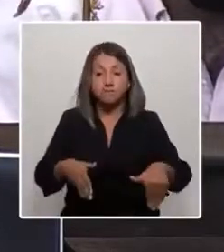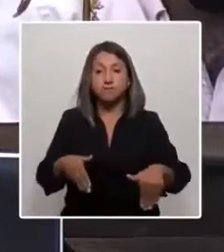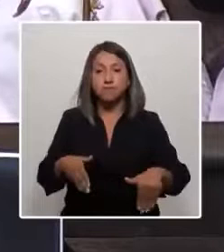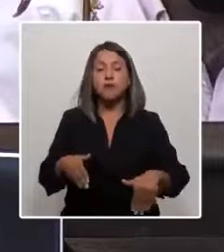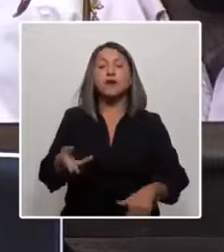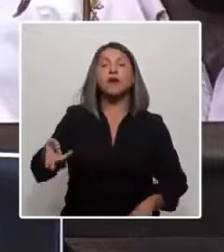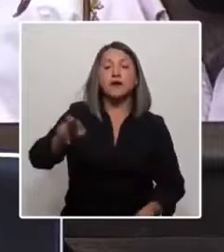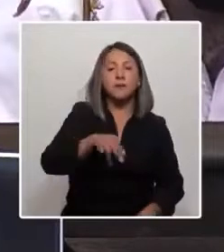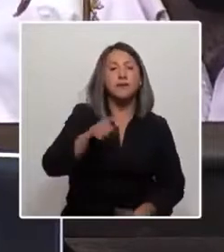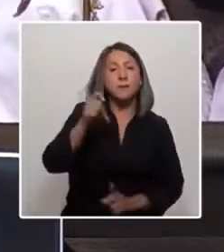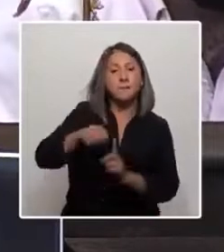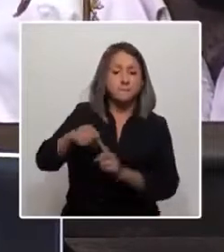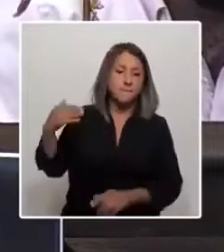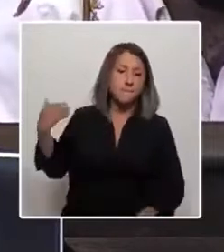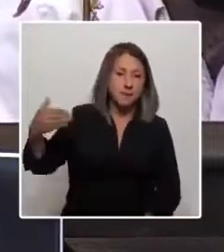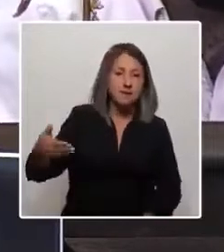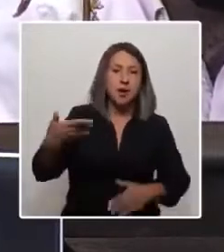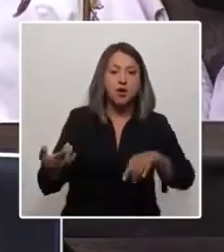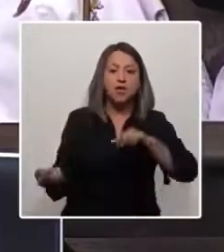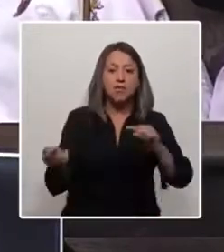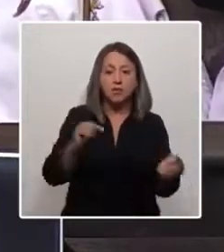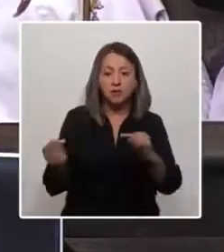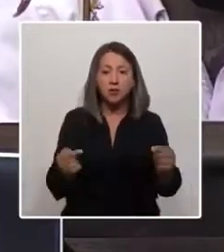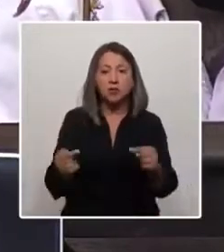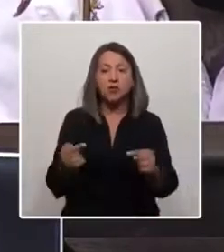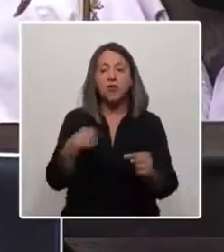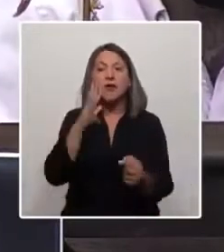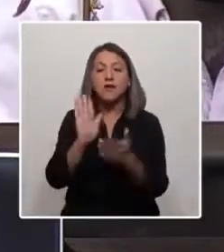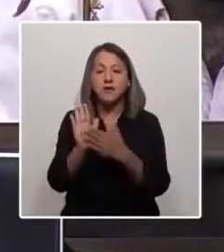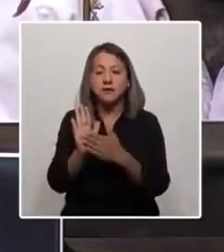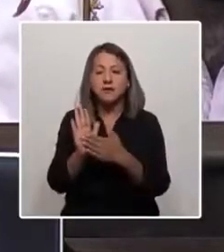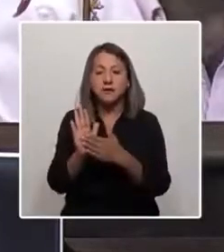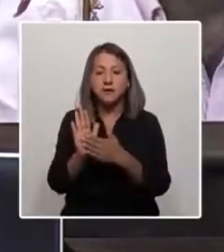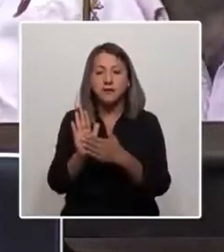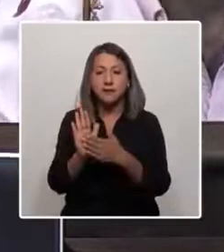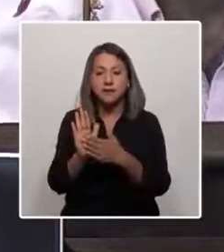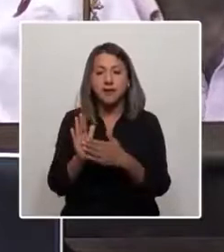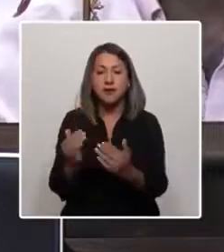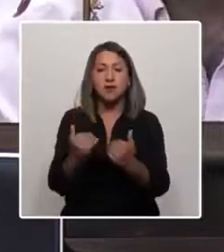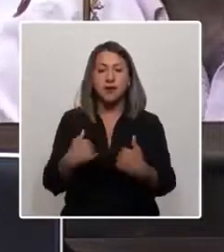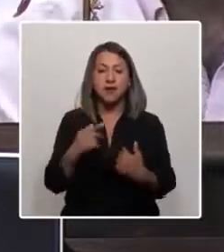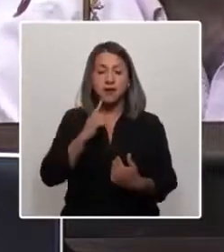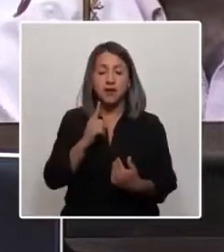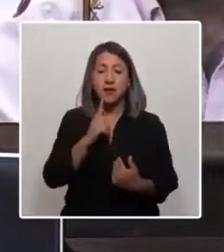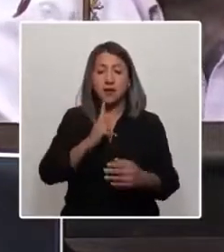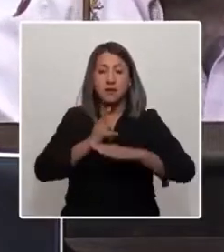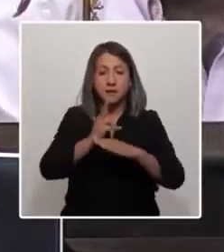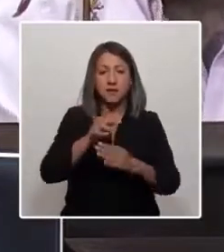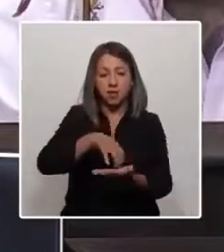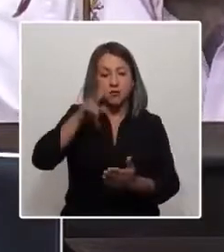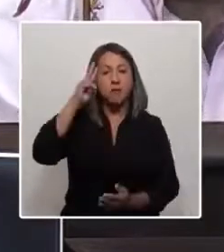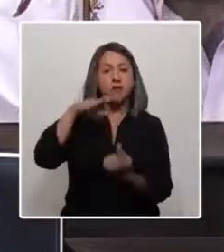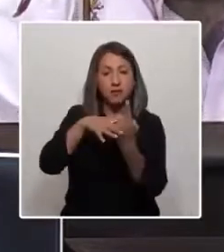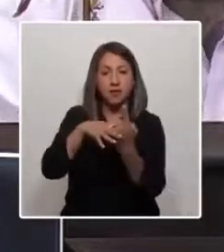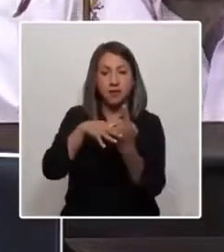que vengo diciendo hace meses, ahora con indiscutible evidencia a mi favor. Lo primero, quienes hablan acá en nombre de los pueblos